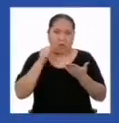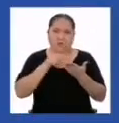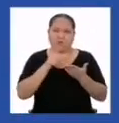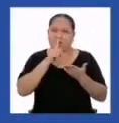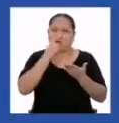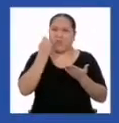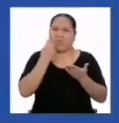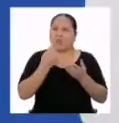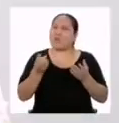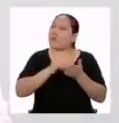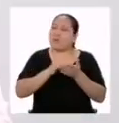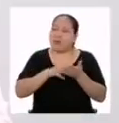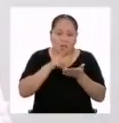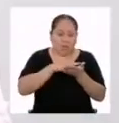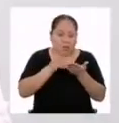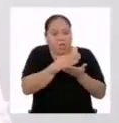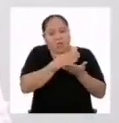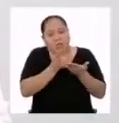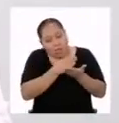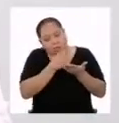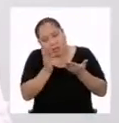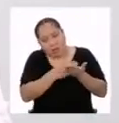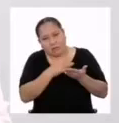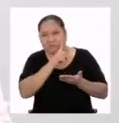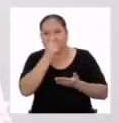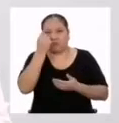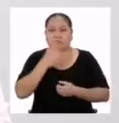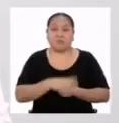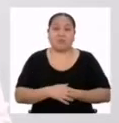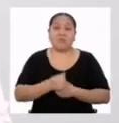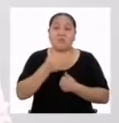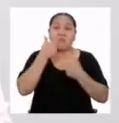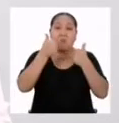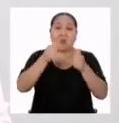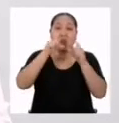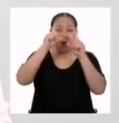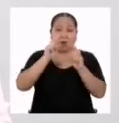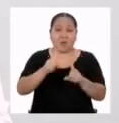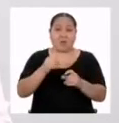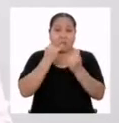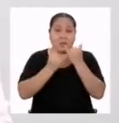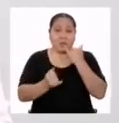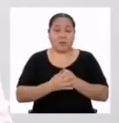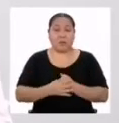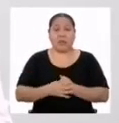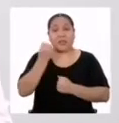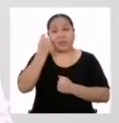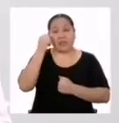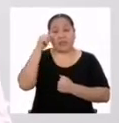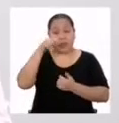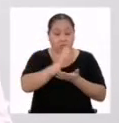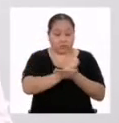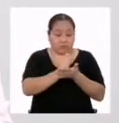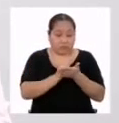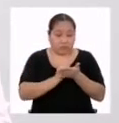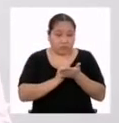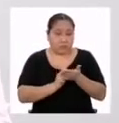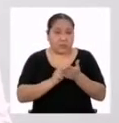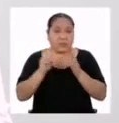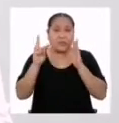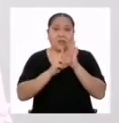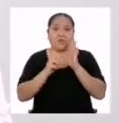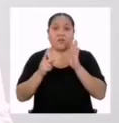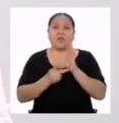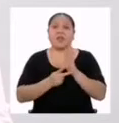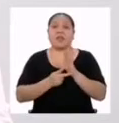puedo hacer? Muy buena pregunta para cerrar la sesión de hoy, Erika. Comprender un texto escrito quiere decir darle